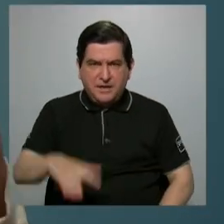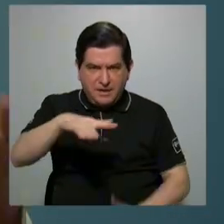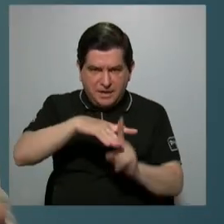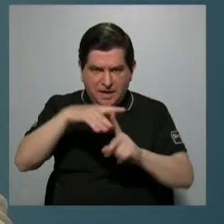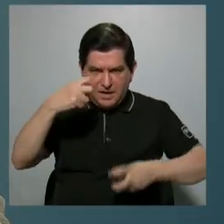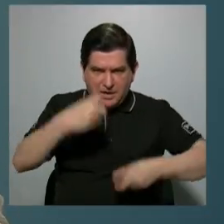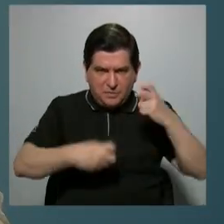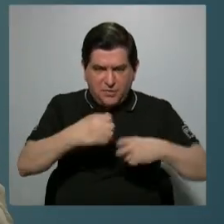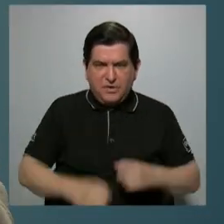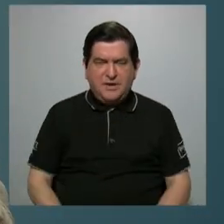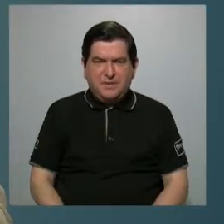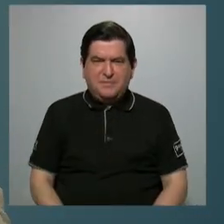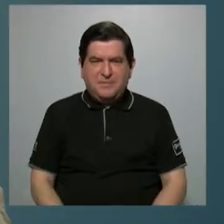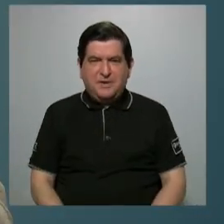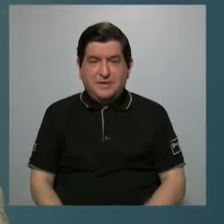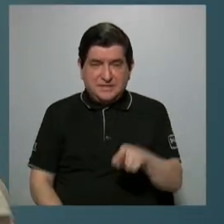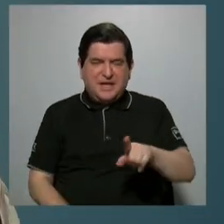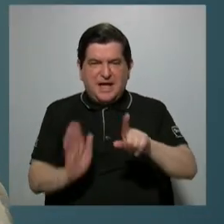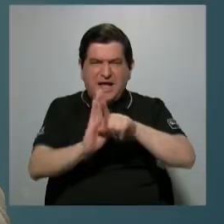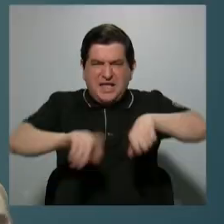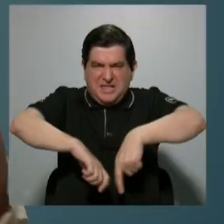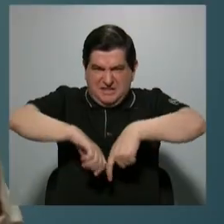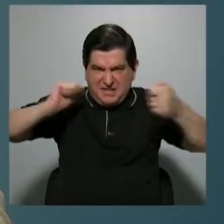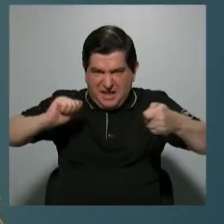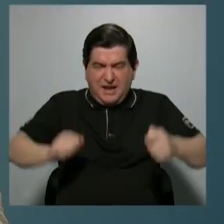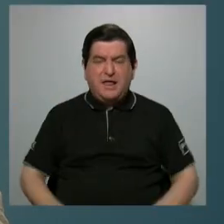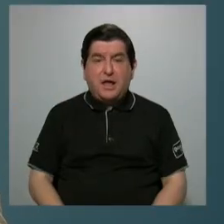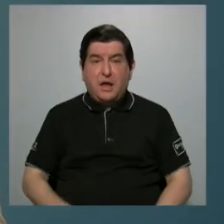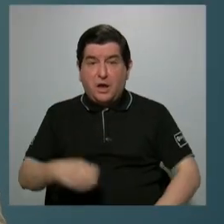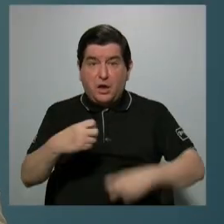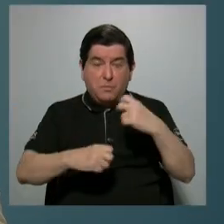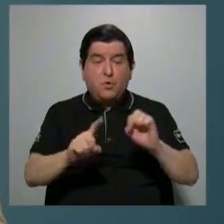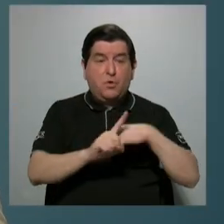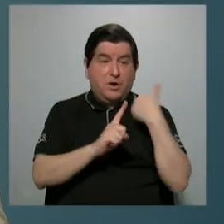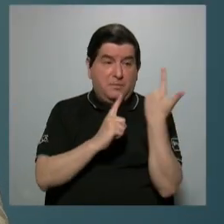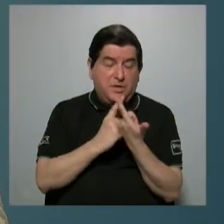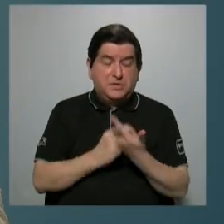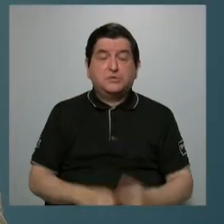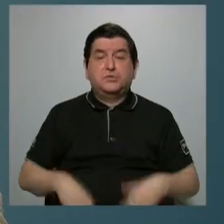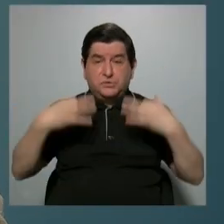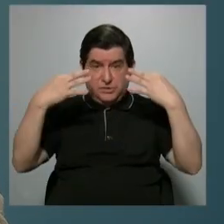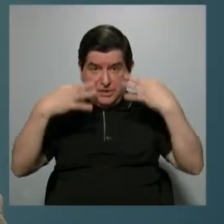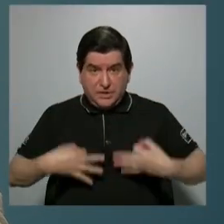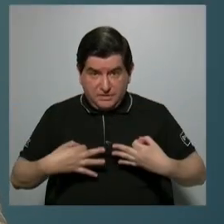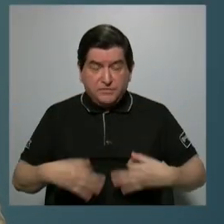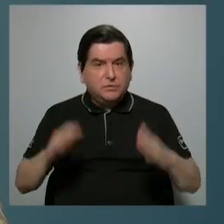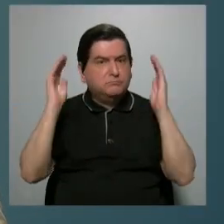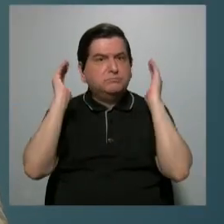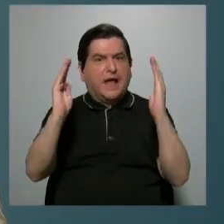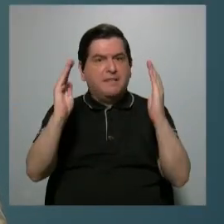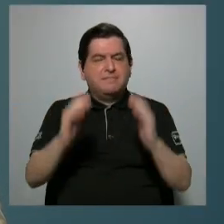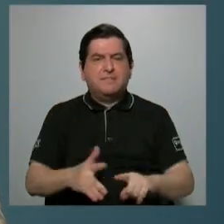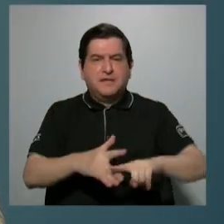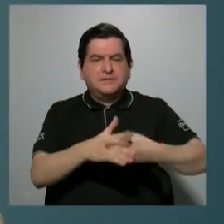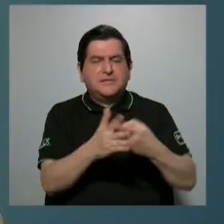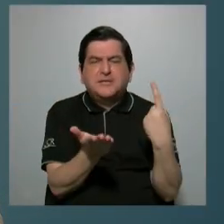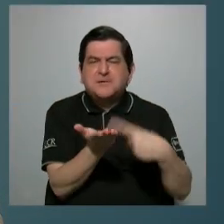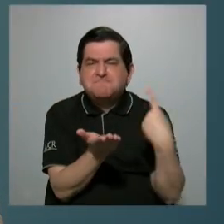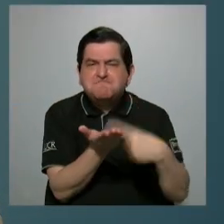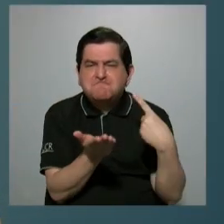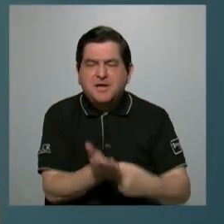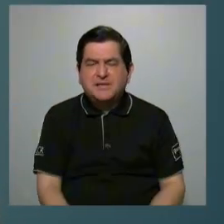de criminalidad, ¿verdad?, un deterioro grande social y físico del territorio. Entonces en la universidad se empieza a discutir si